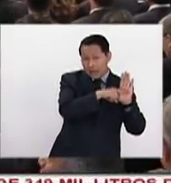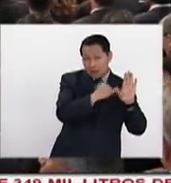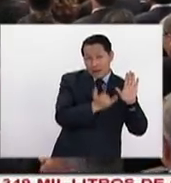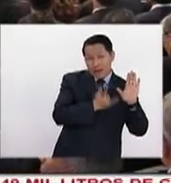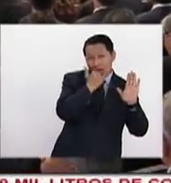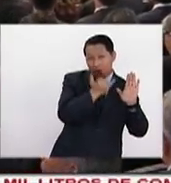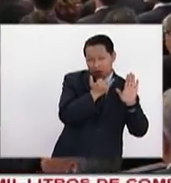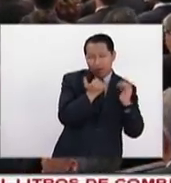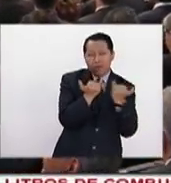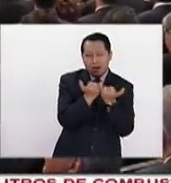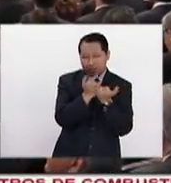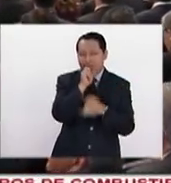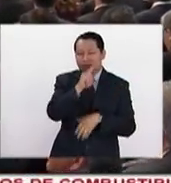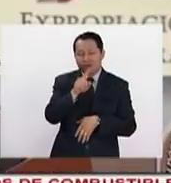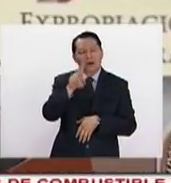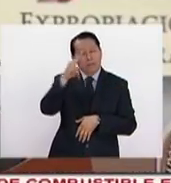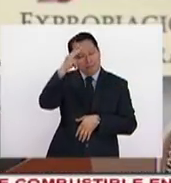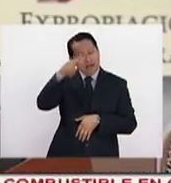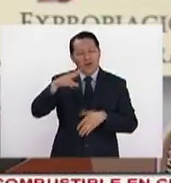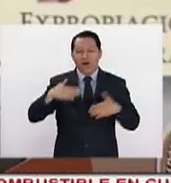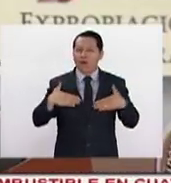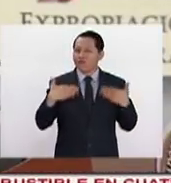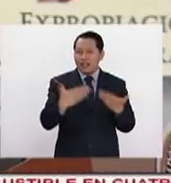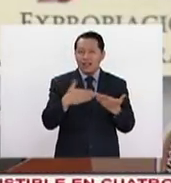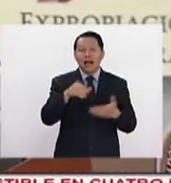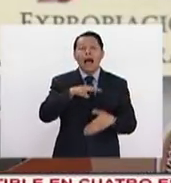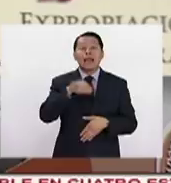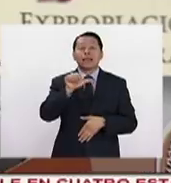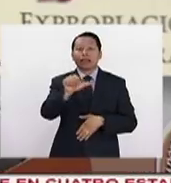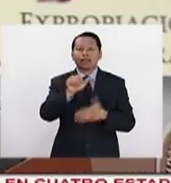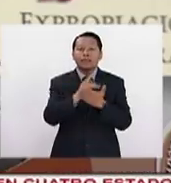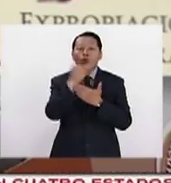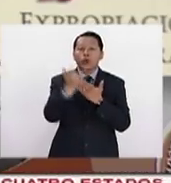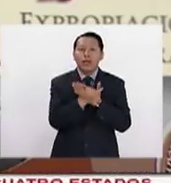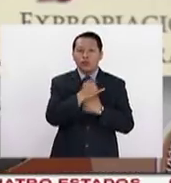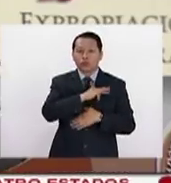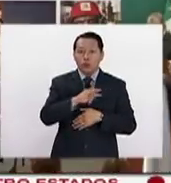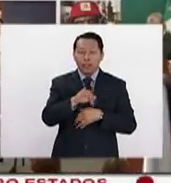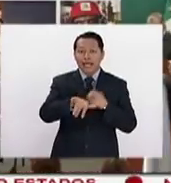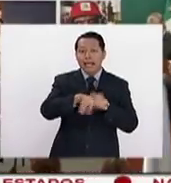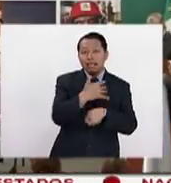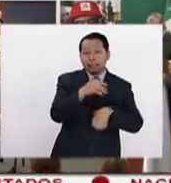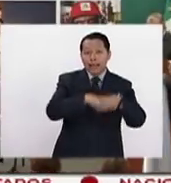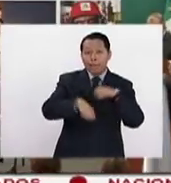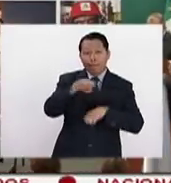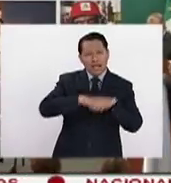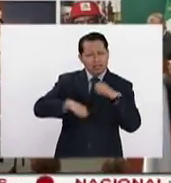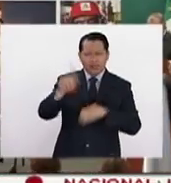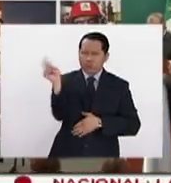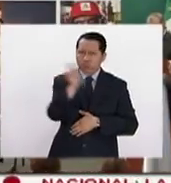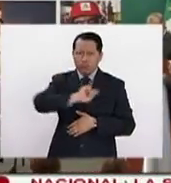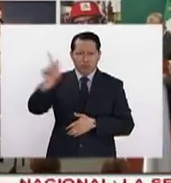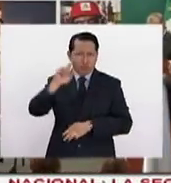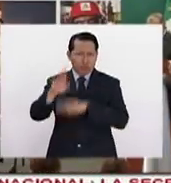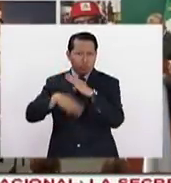México hay confianza. Al día de hoy tenemos 16 proyectos en la asociación con 15 empresas de clase mundial que están proyectando invertir junto